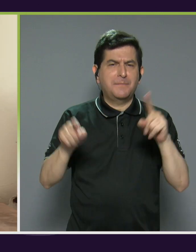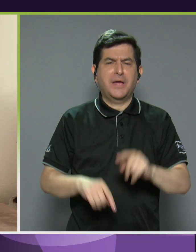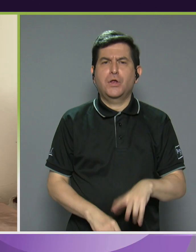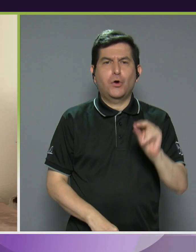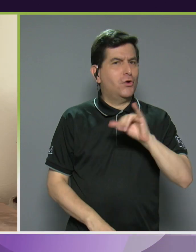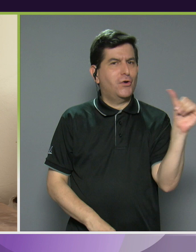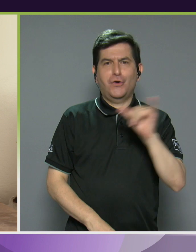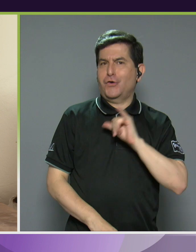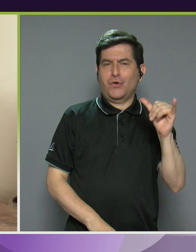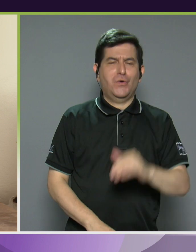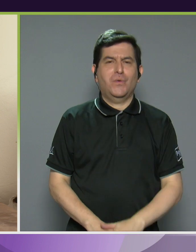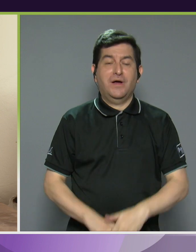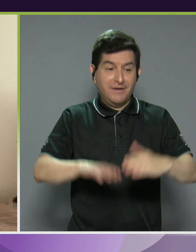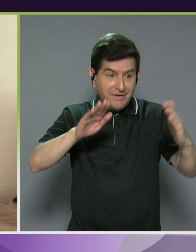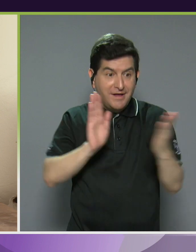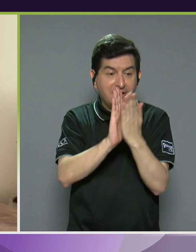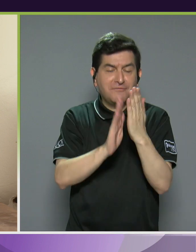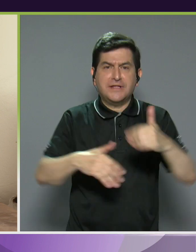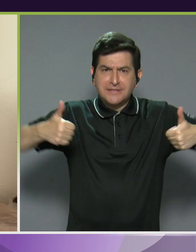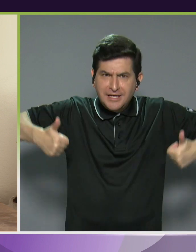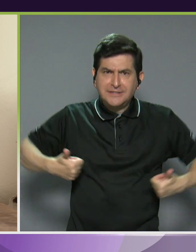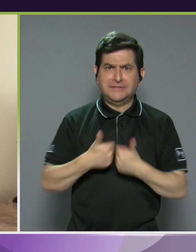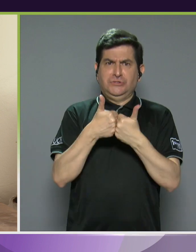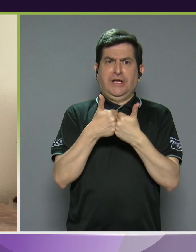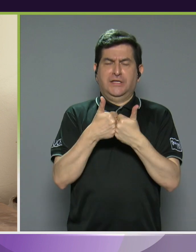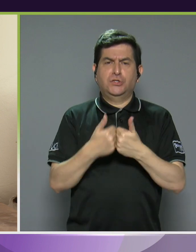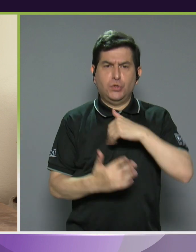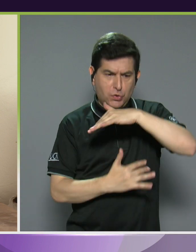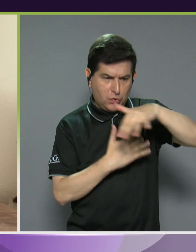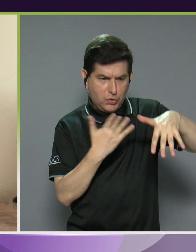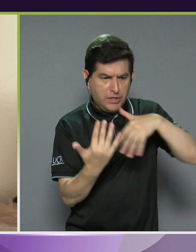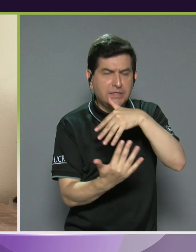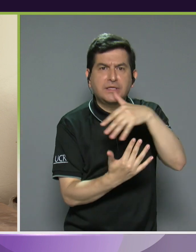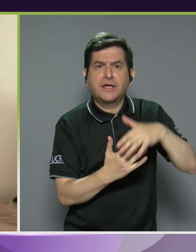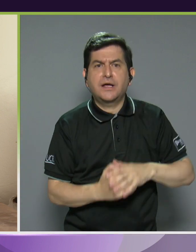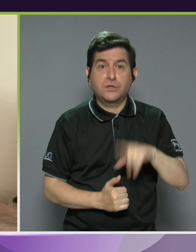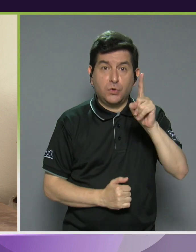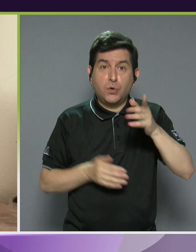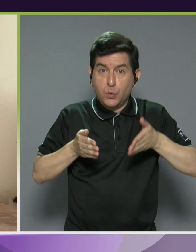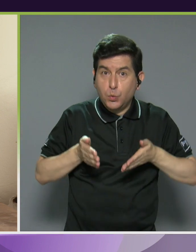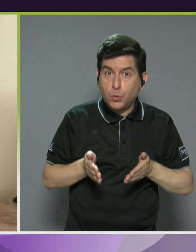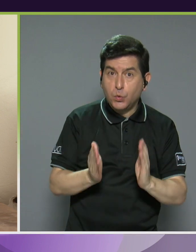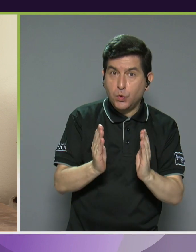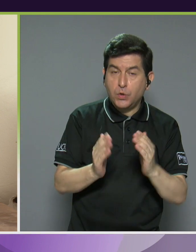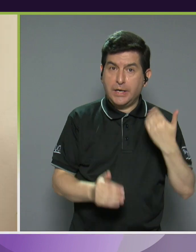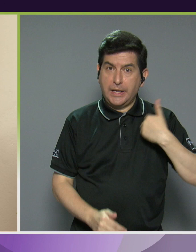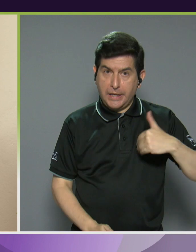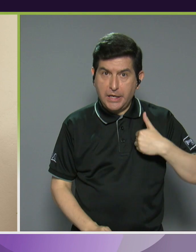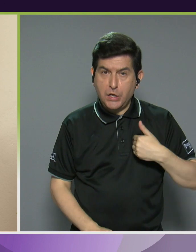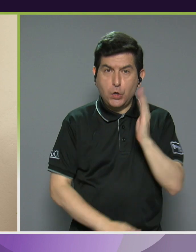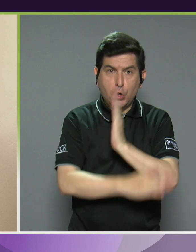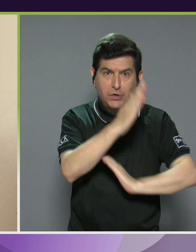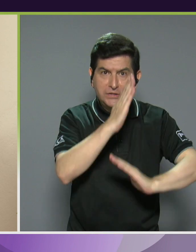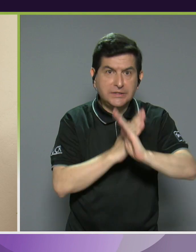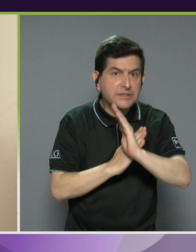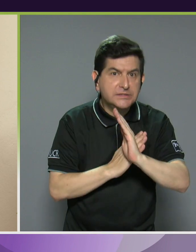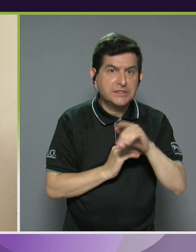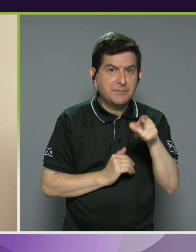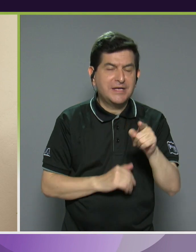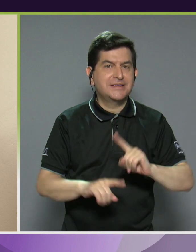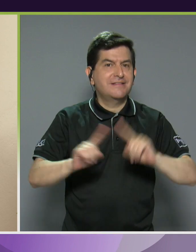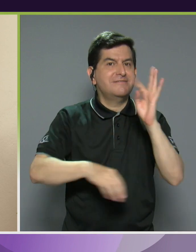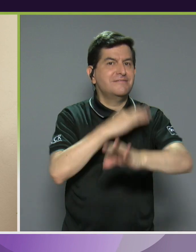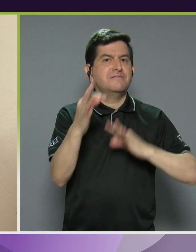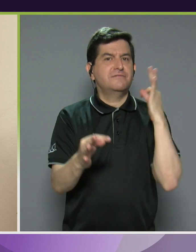visual, pero no era lo mismo. Era enfrentarse al desafío de interactuar con un hijo que su